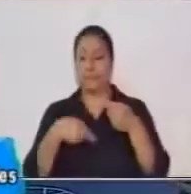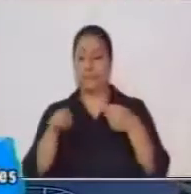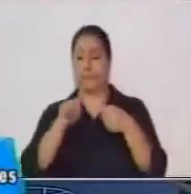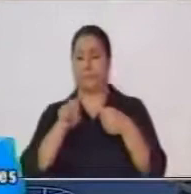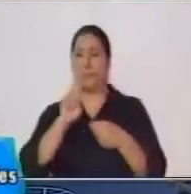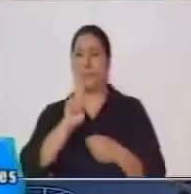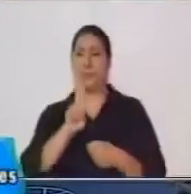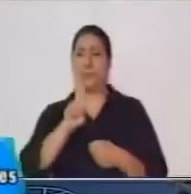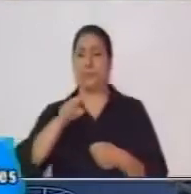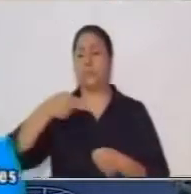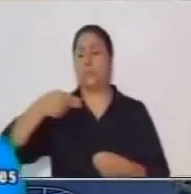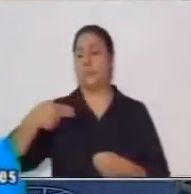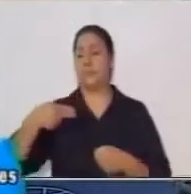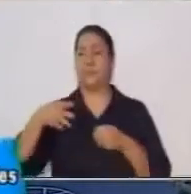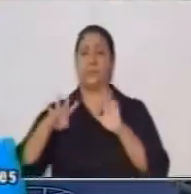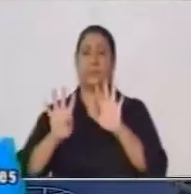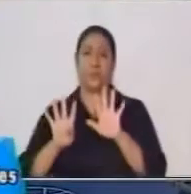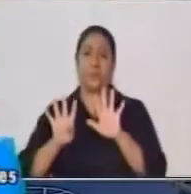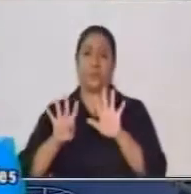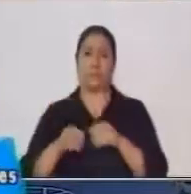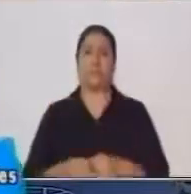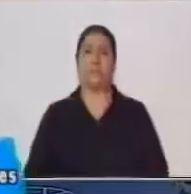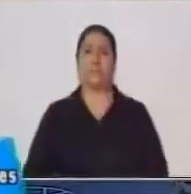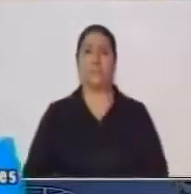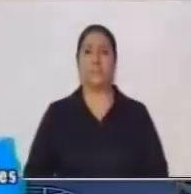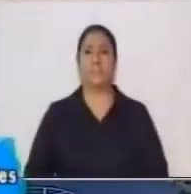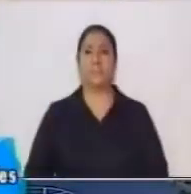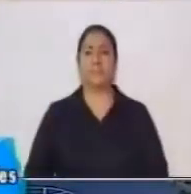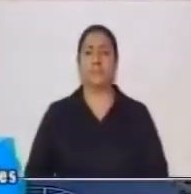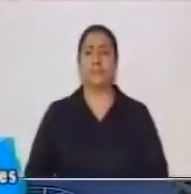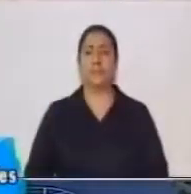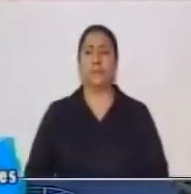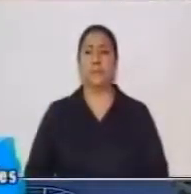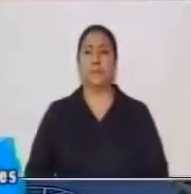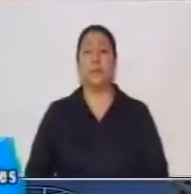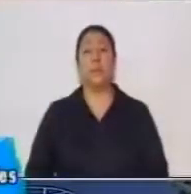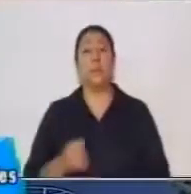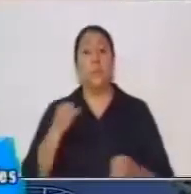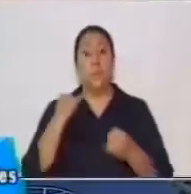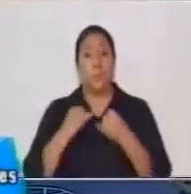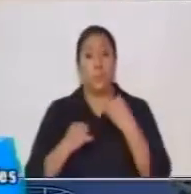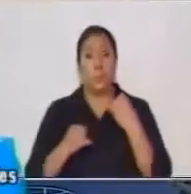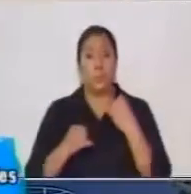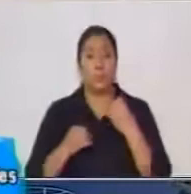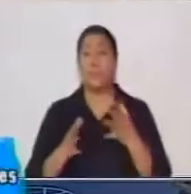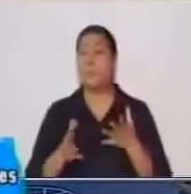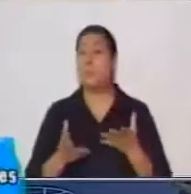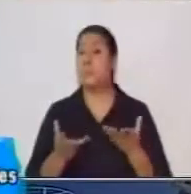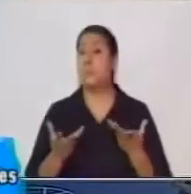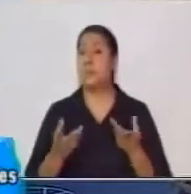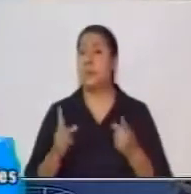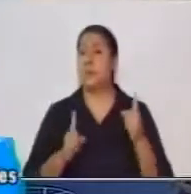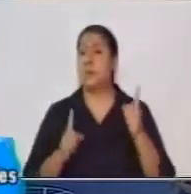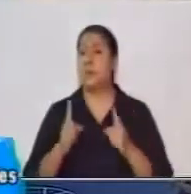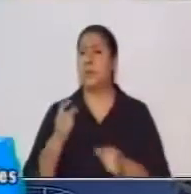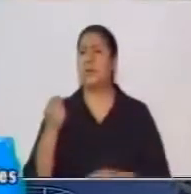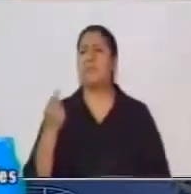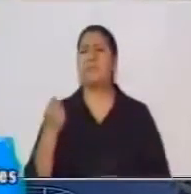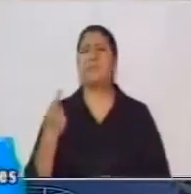cuadrado es igual a 9. Y por último, vamos a ver cuál nos hace